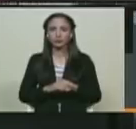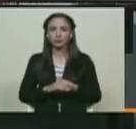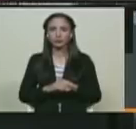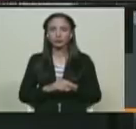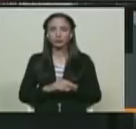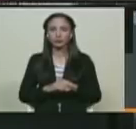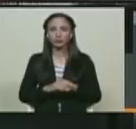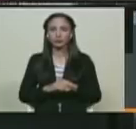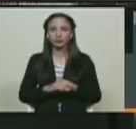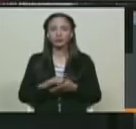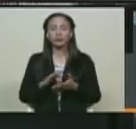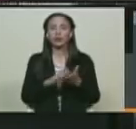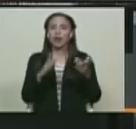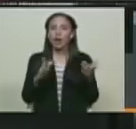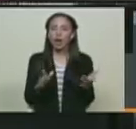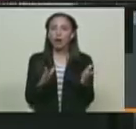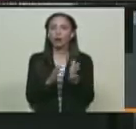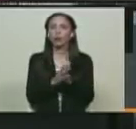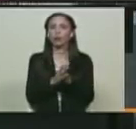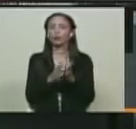Con la aplicación